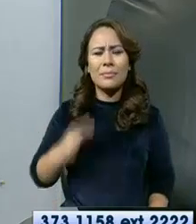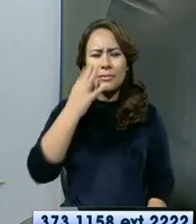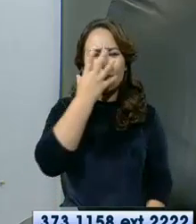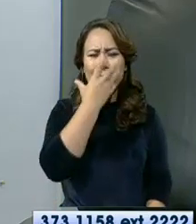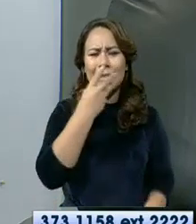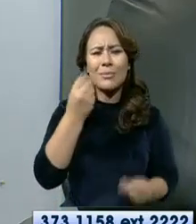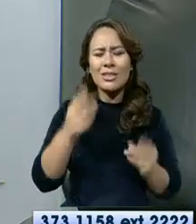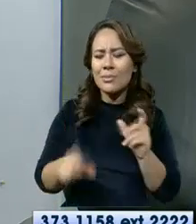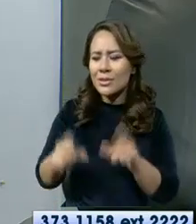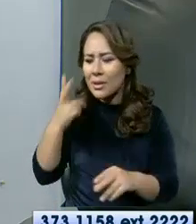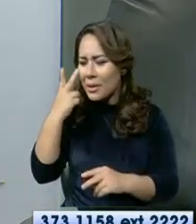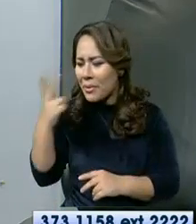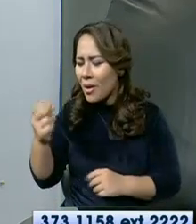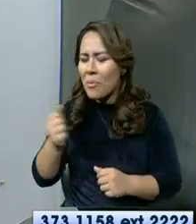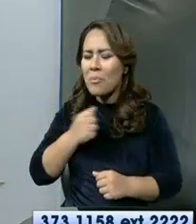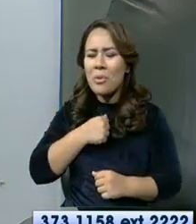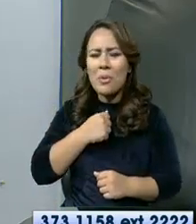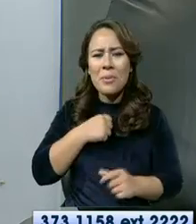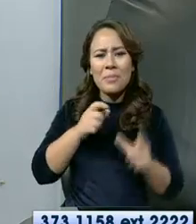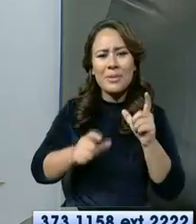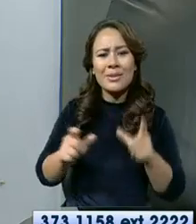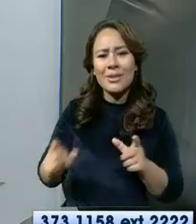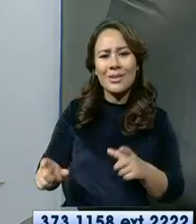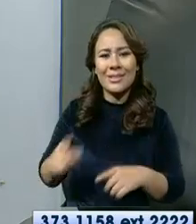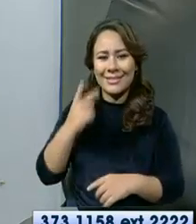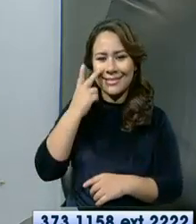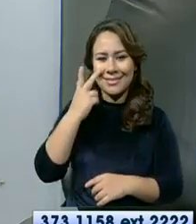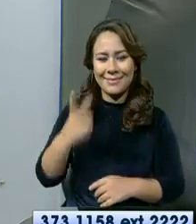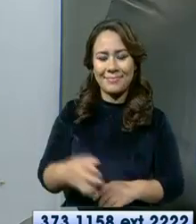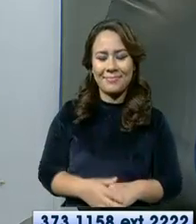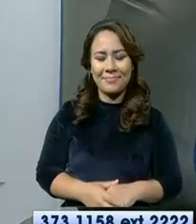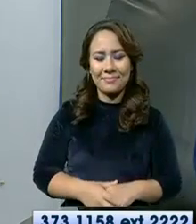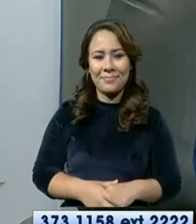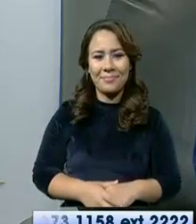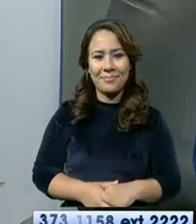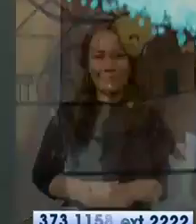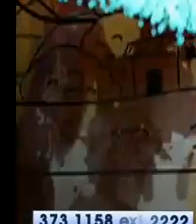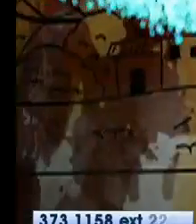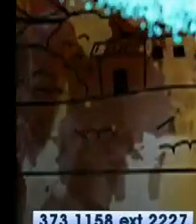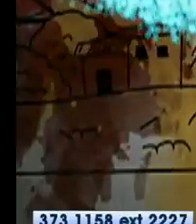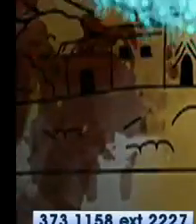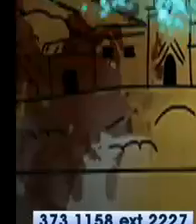colores, admirado por propios y extraños.